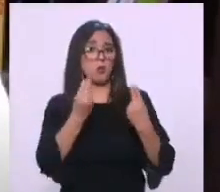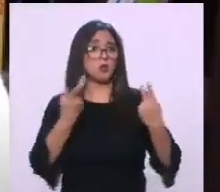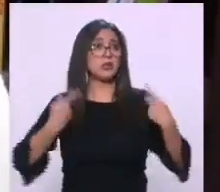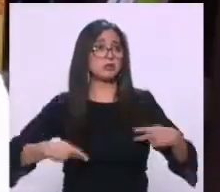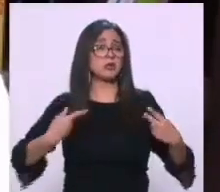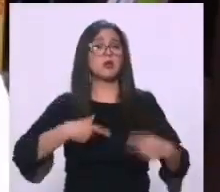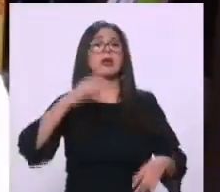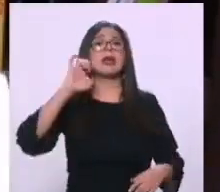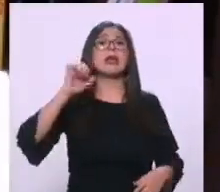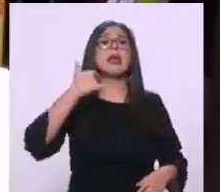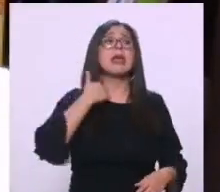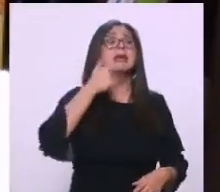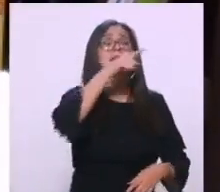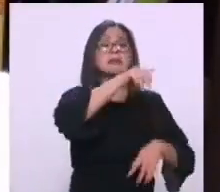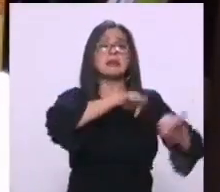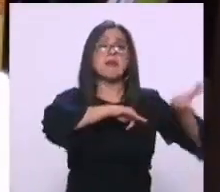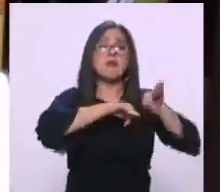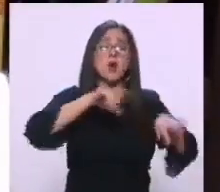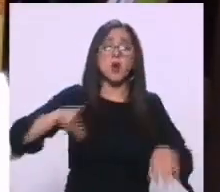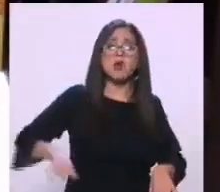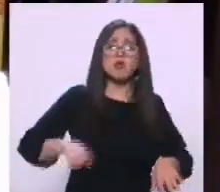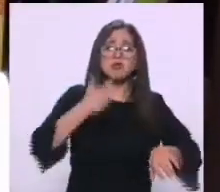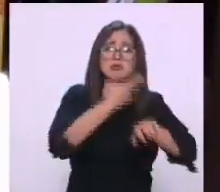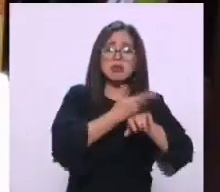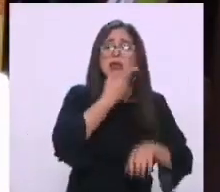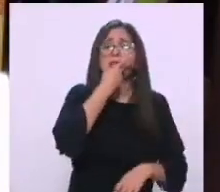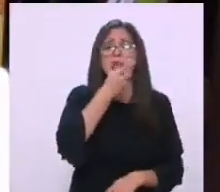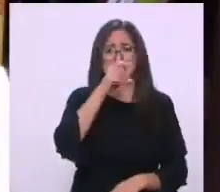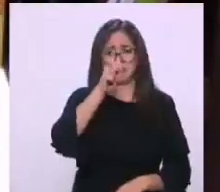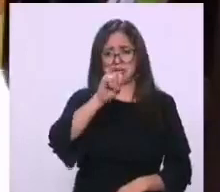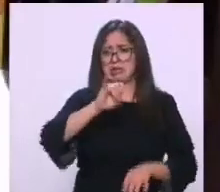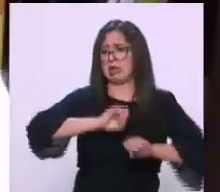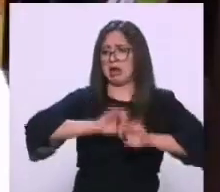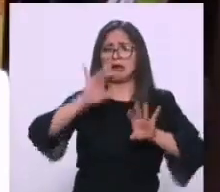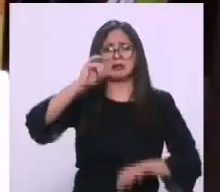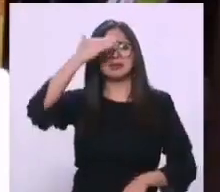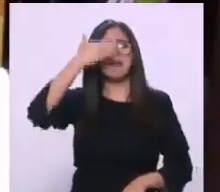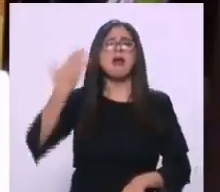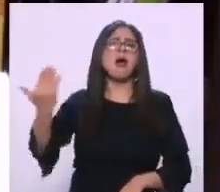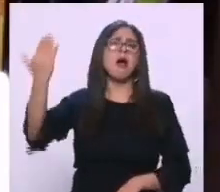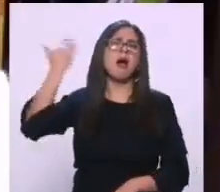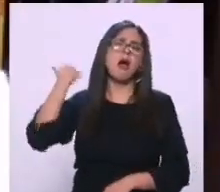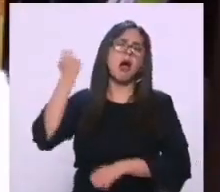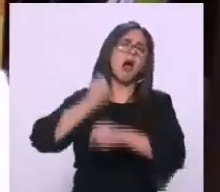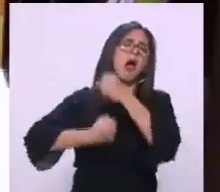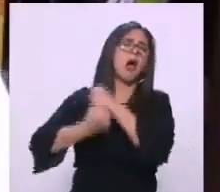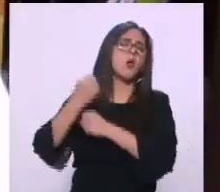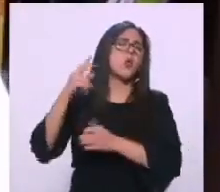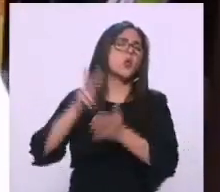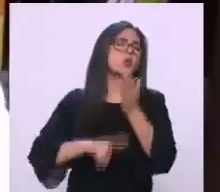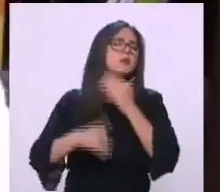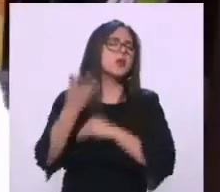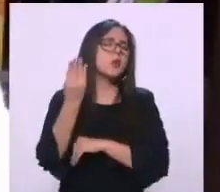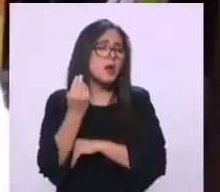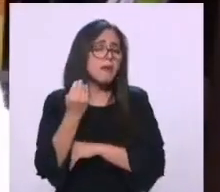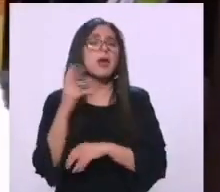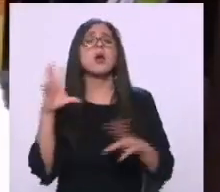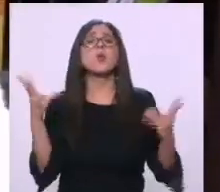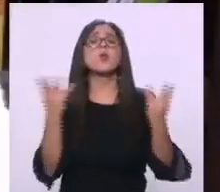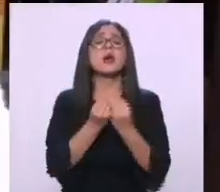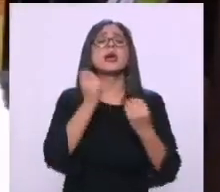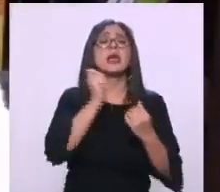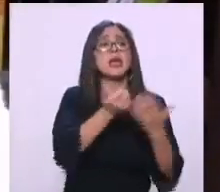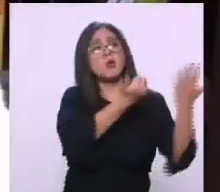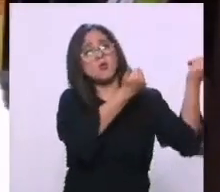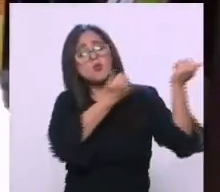donde aseguran que sí se sabía. Estamos hablando del año 2009 y estamos hablando del trasiego de más de 2.500